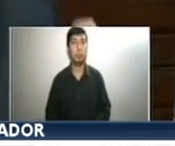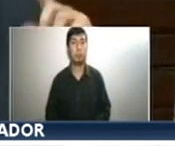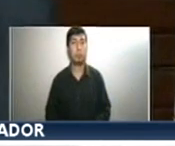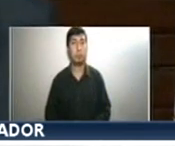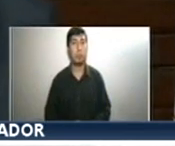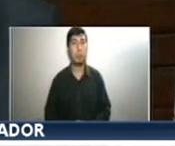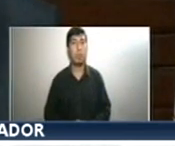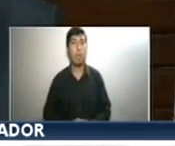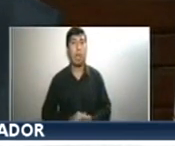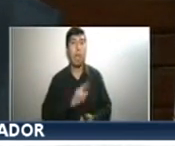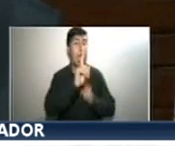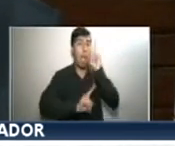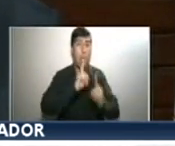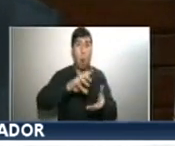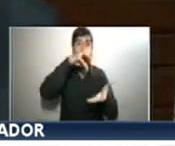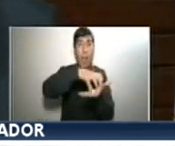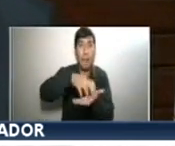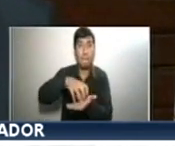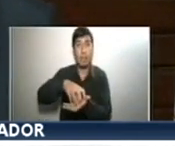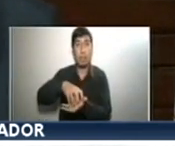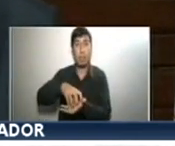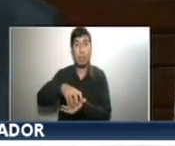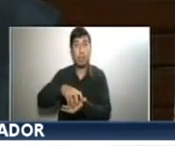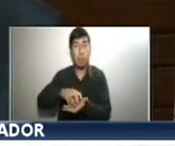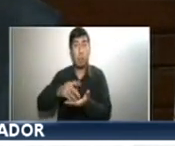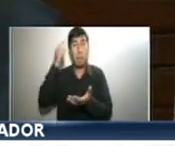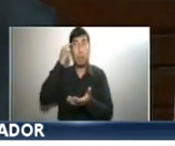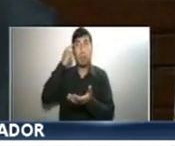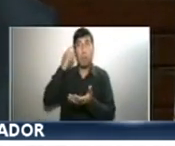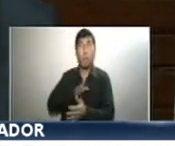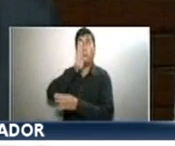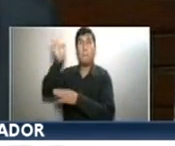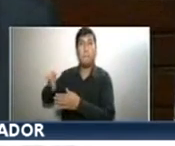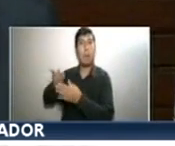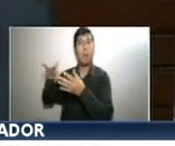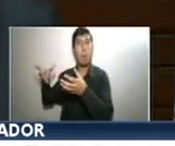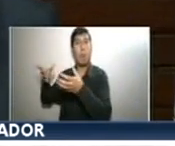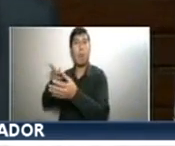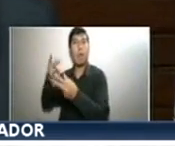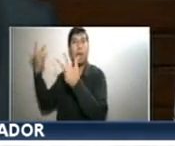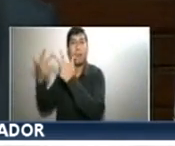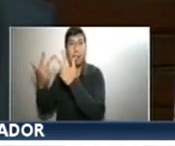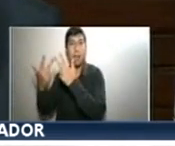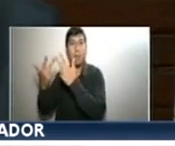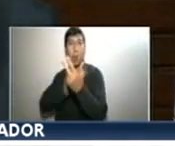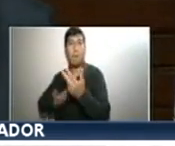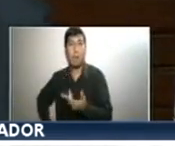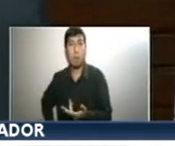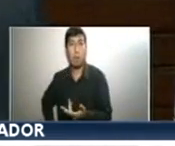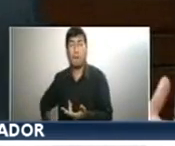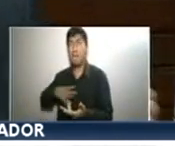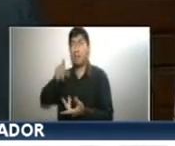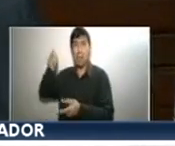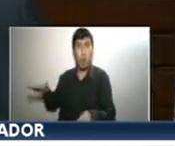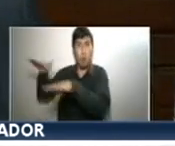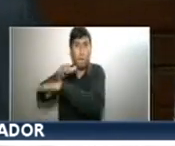que hay algunos empresarios que están diciendo Che vamos a hablar con Gerardo porque se está equivocando con la compra del tema del equipamiento porque